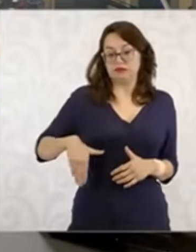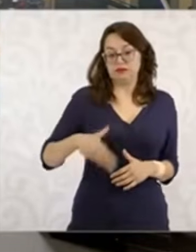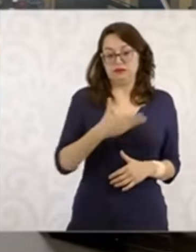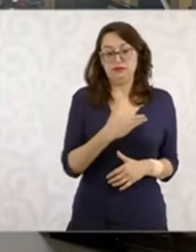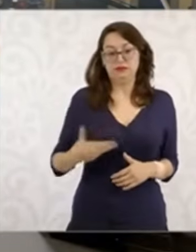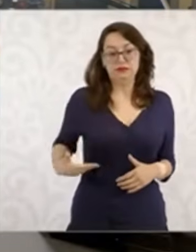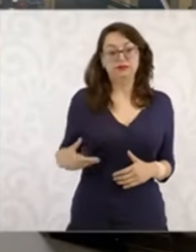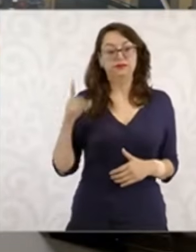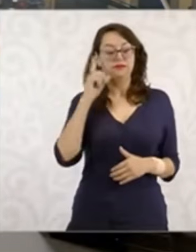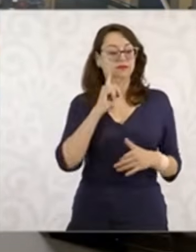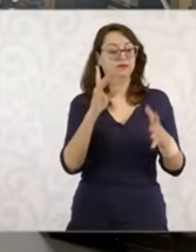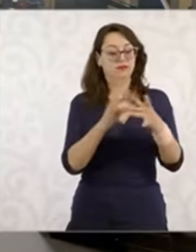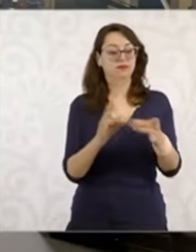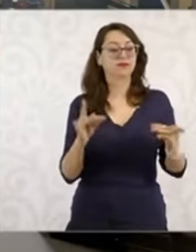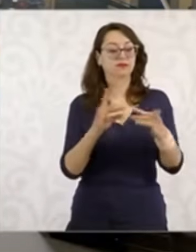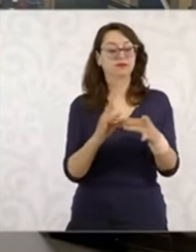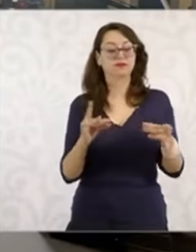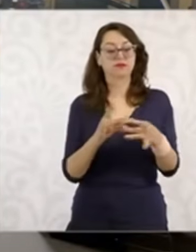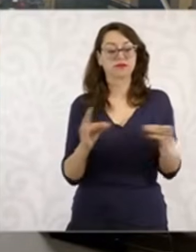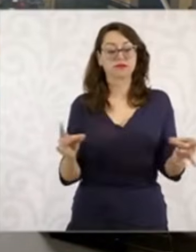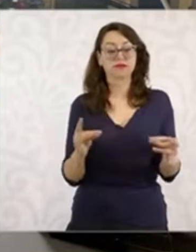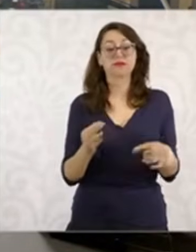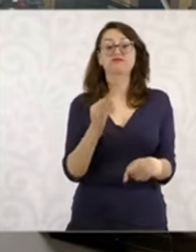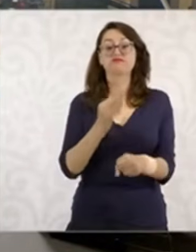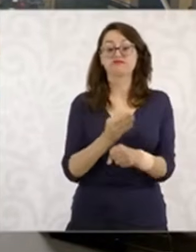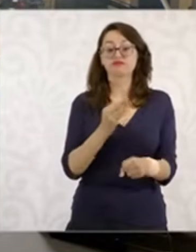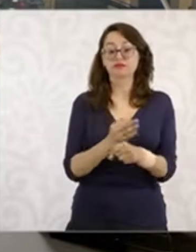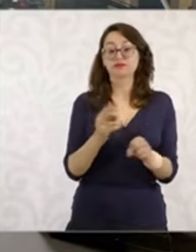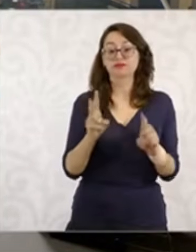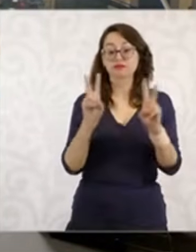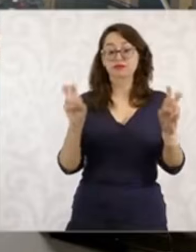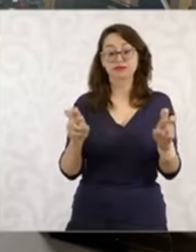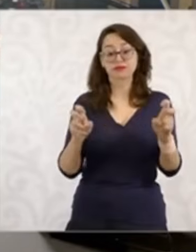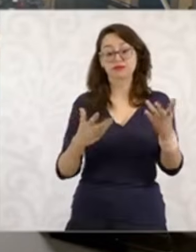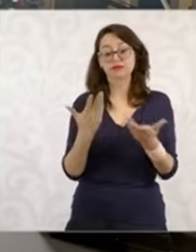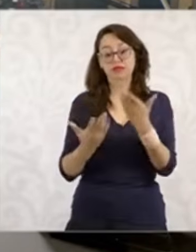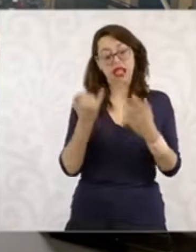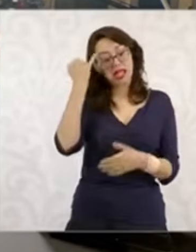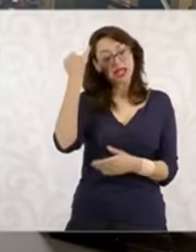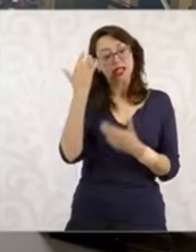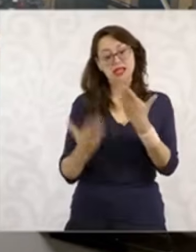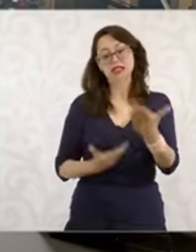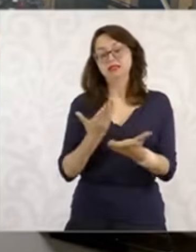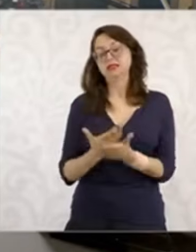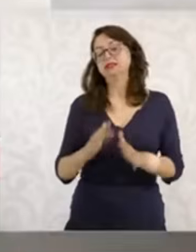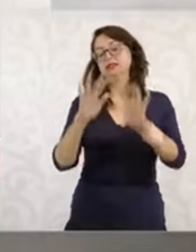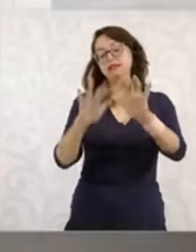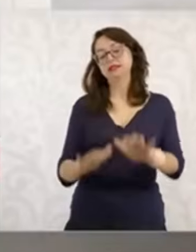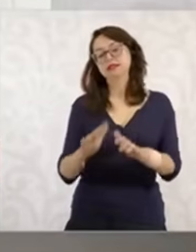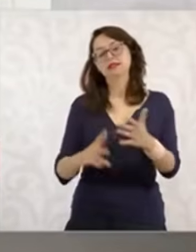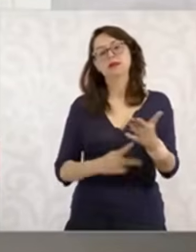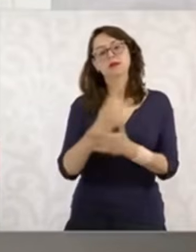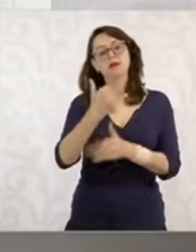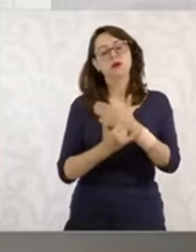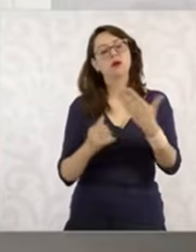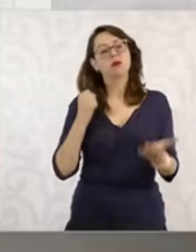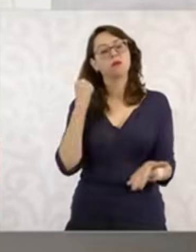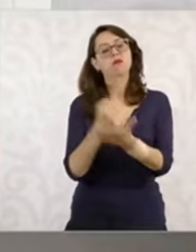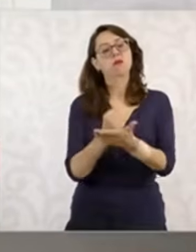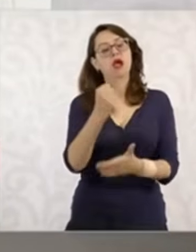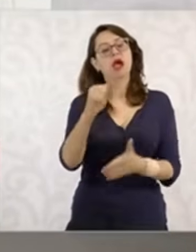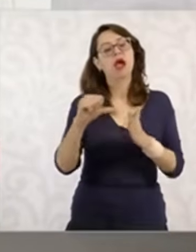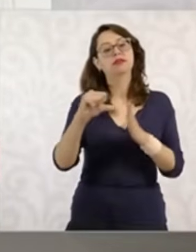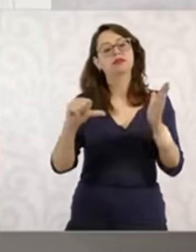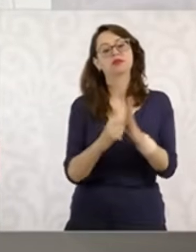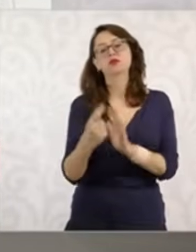la doctora Claudia Sheinbaum, esta es una iniciativa con proyecto de decreto por el que se reforma el artículo 127